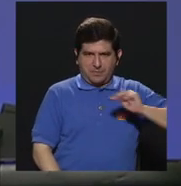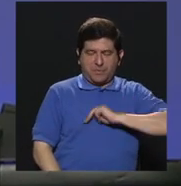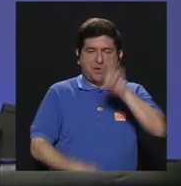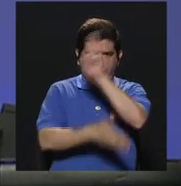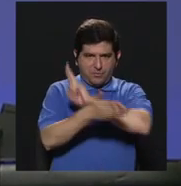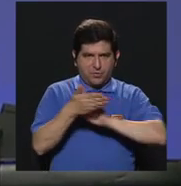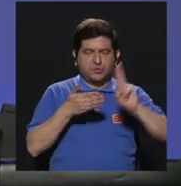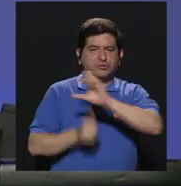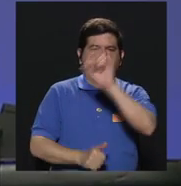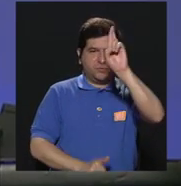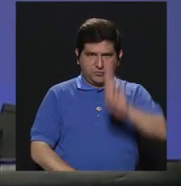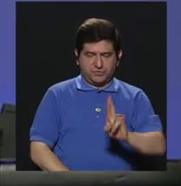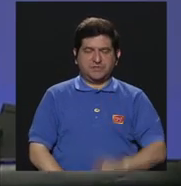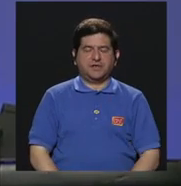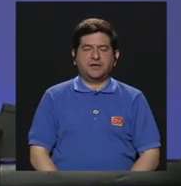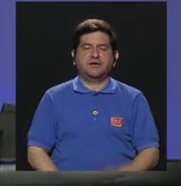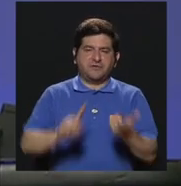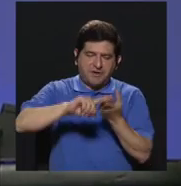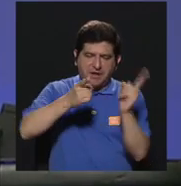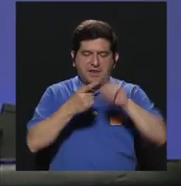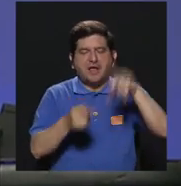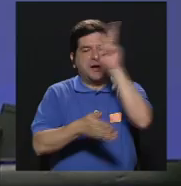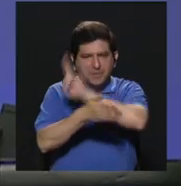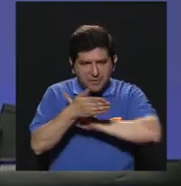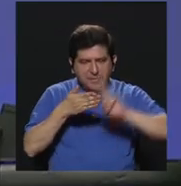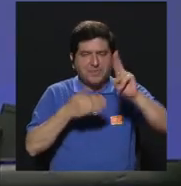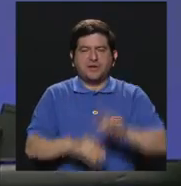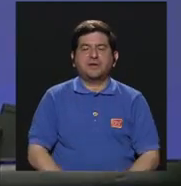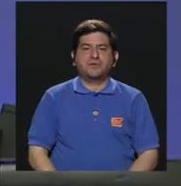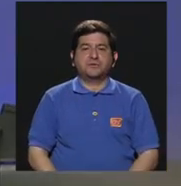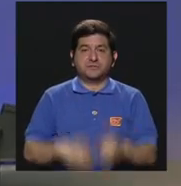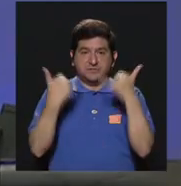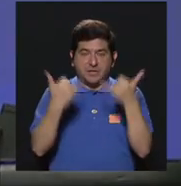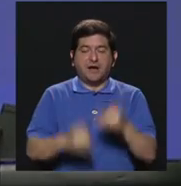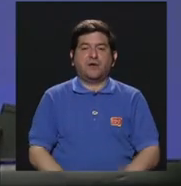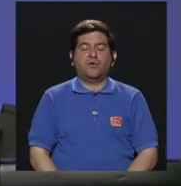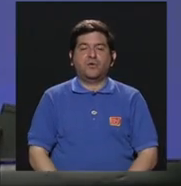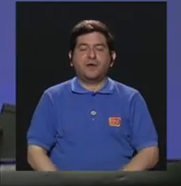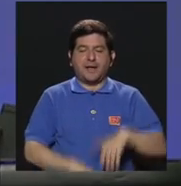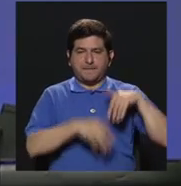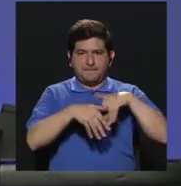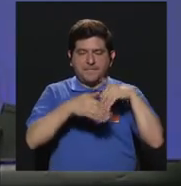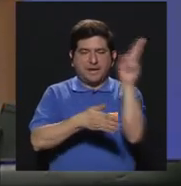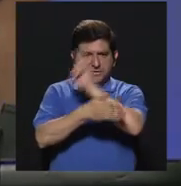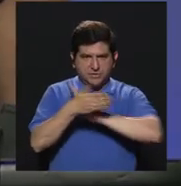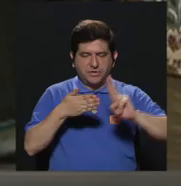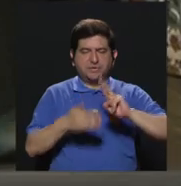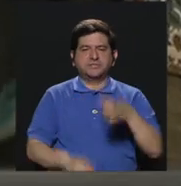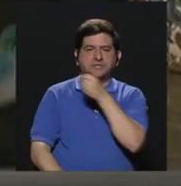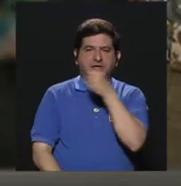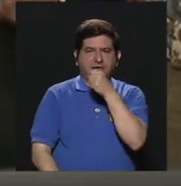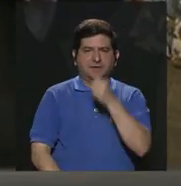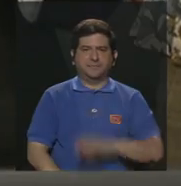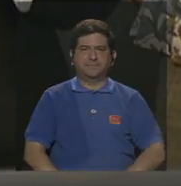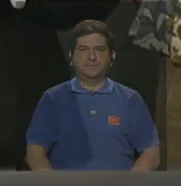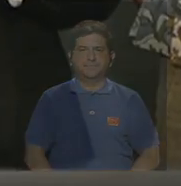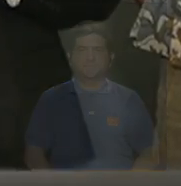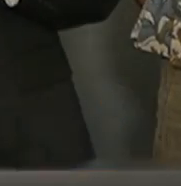Benemérita Universidad de Costa Rica y amigos también de la Universidad de Costa Rica, entonaremos la marcha universitaria.